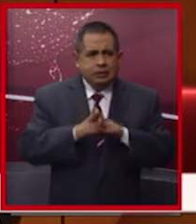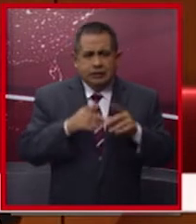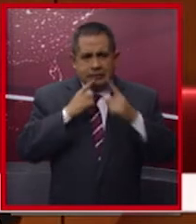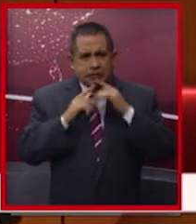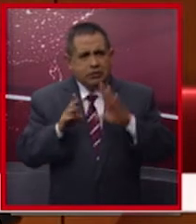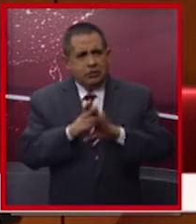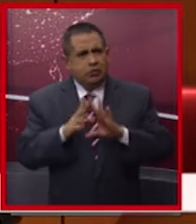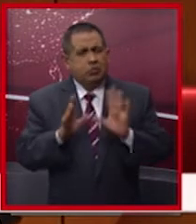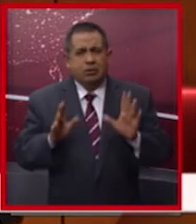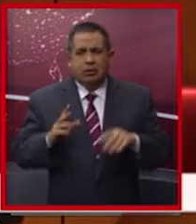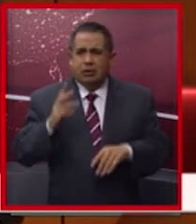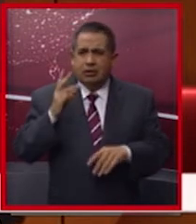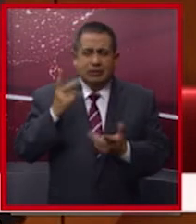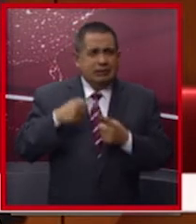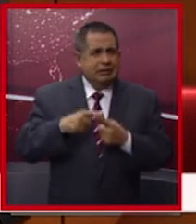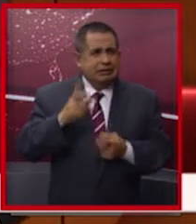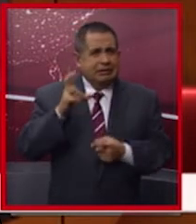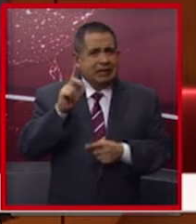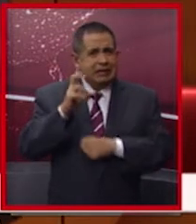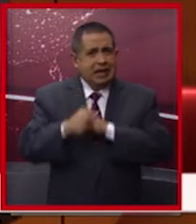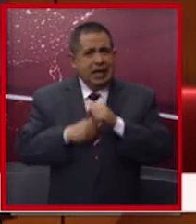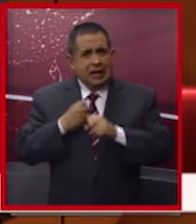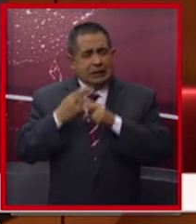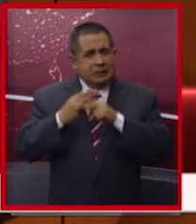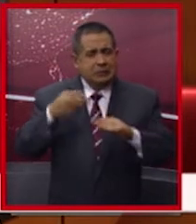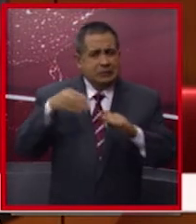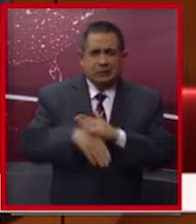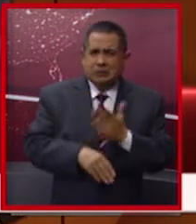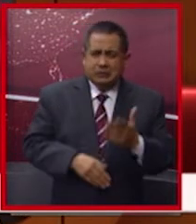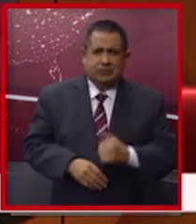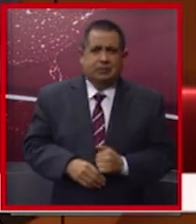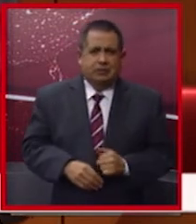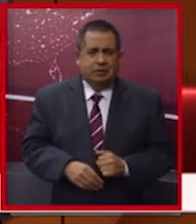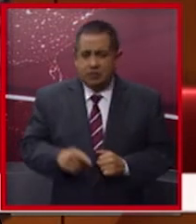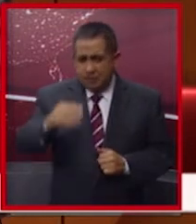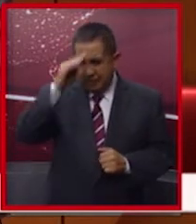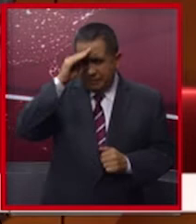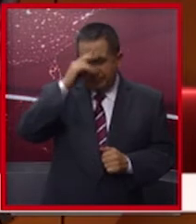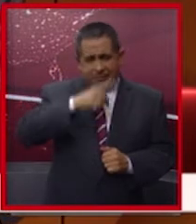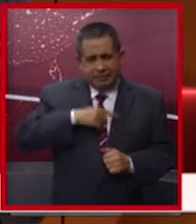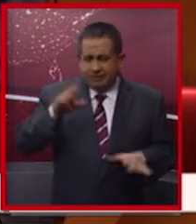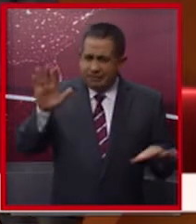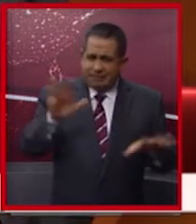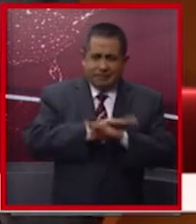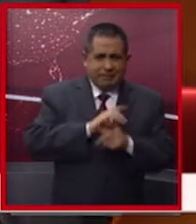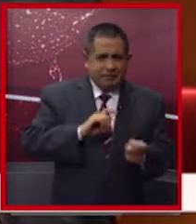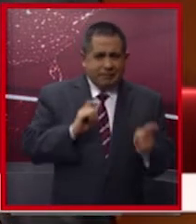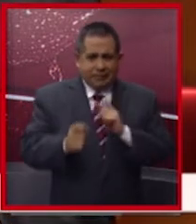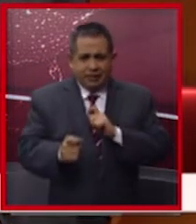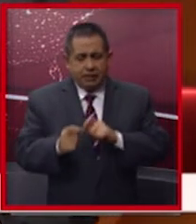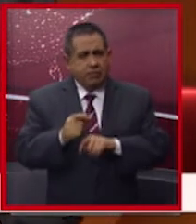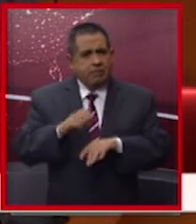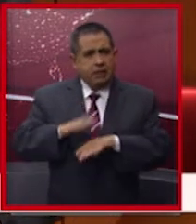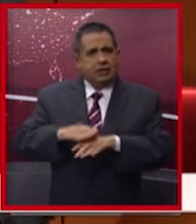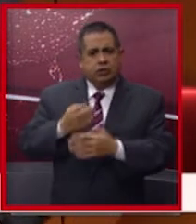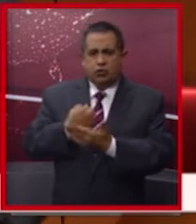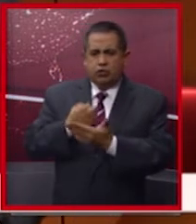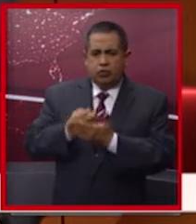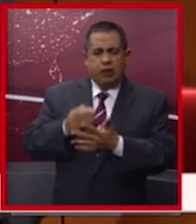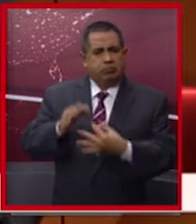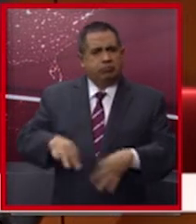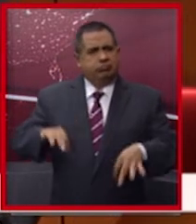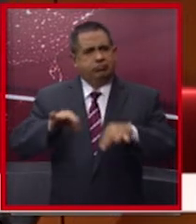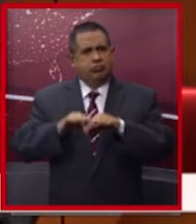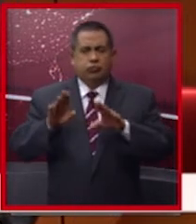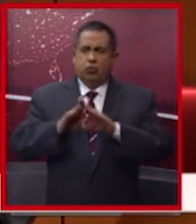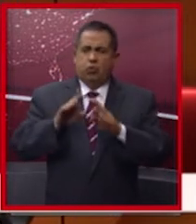lo largo de más de 3 décadas? ¿No considera usted que debe haber un viraje de fondo para fortalecer la economía y el